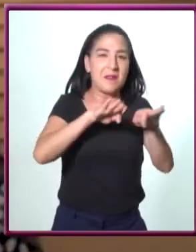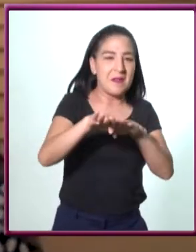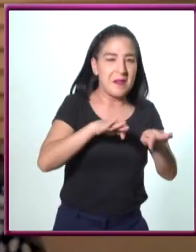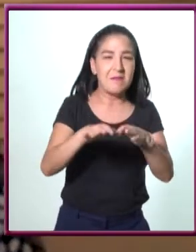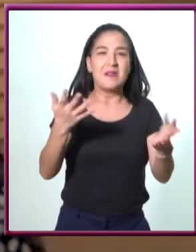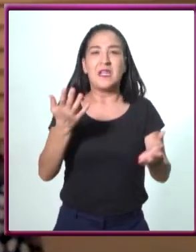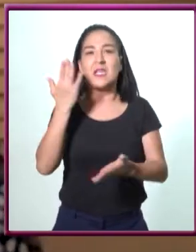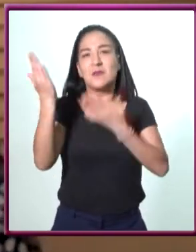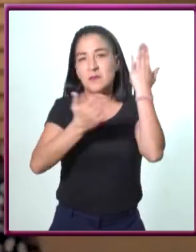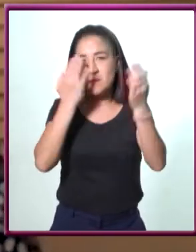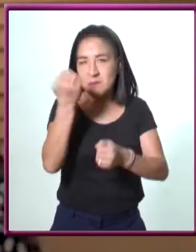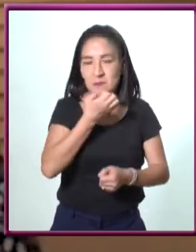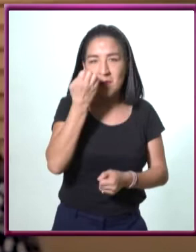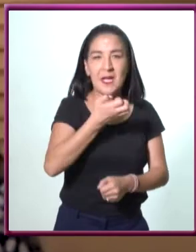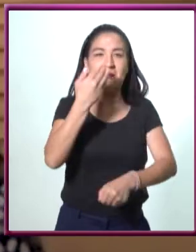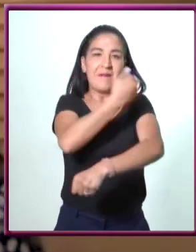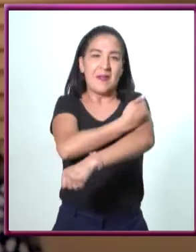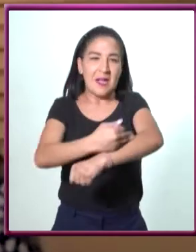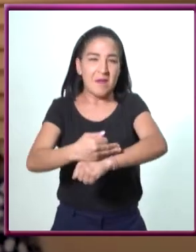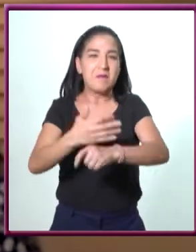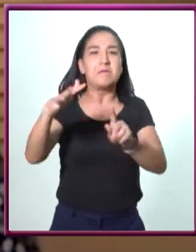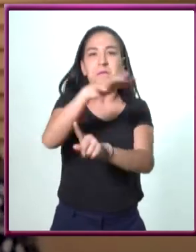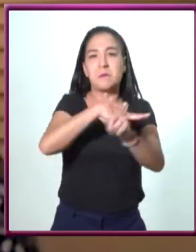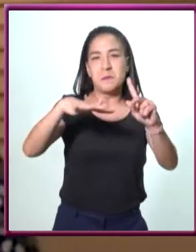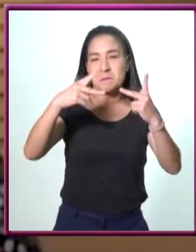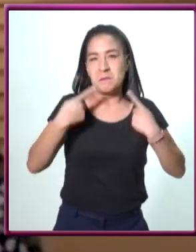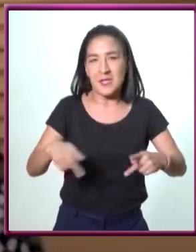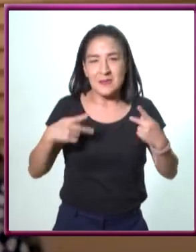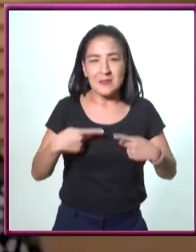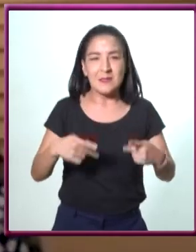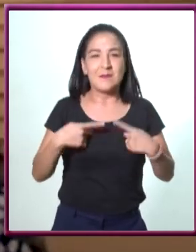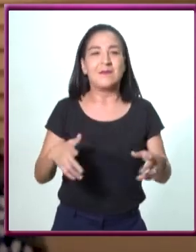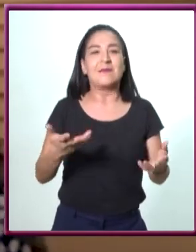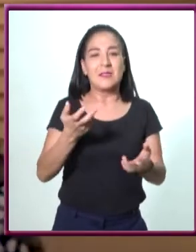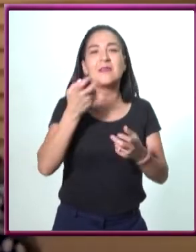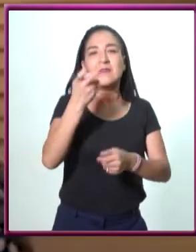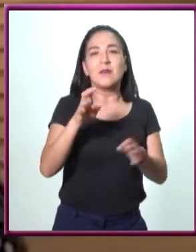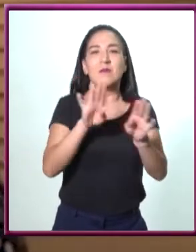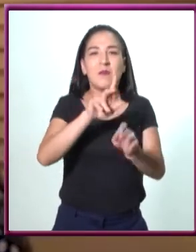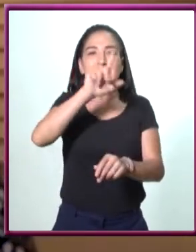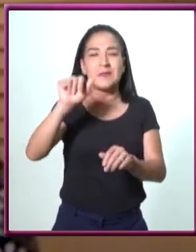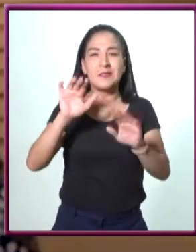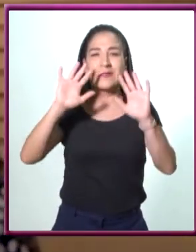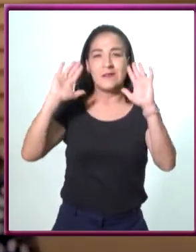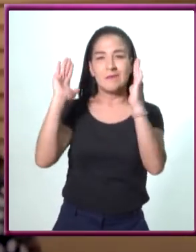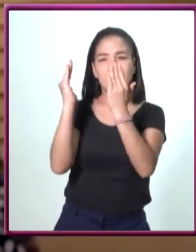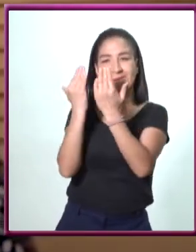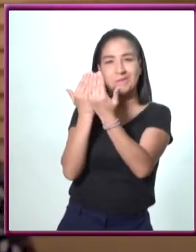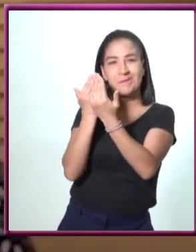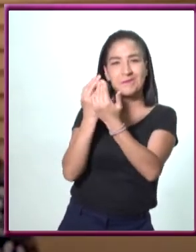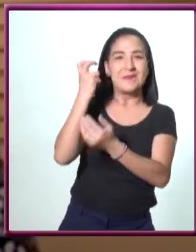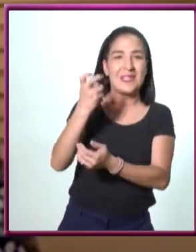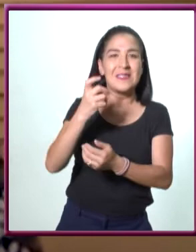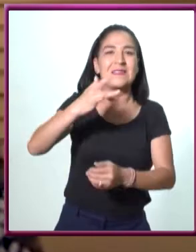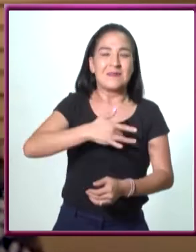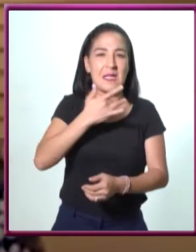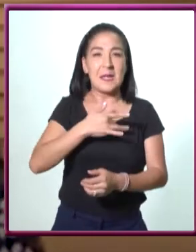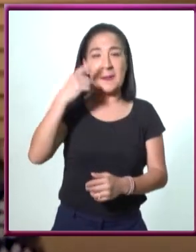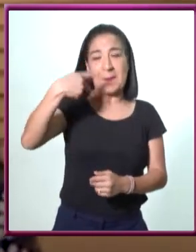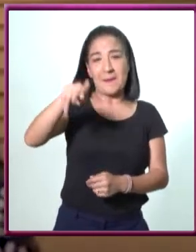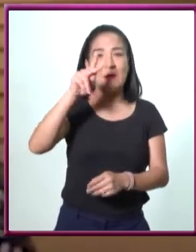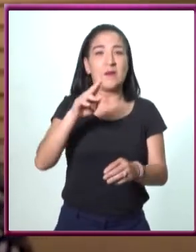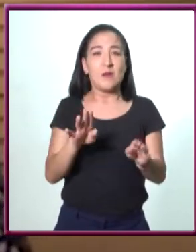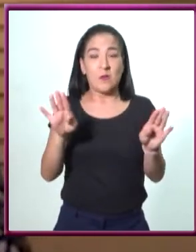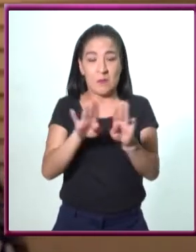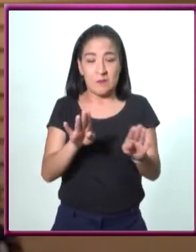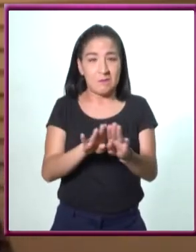laboral, académico, familiar, social. Entonces nos aísla, ¿sí? Pero no